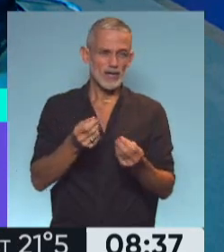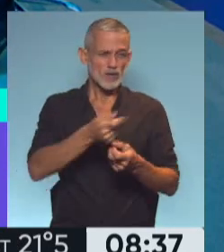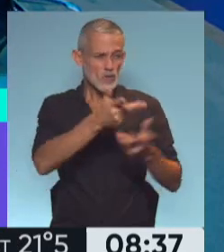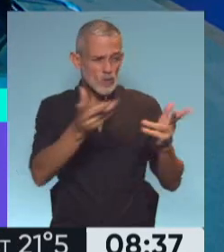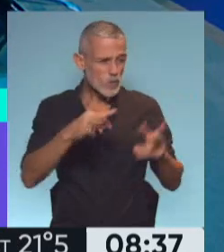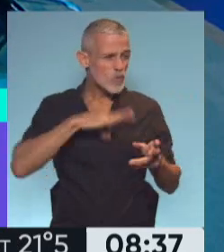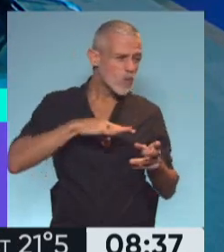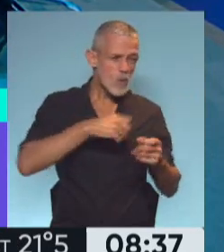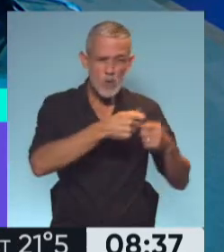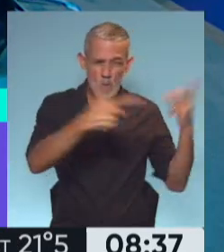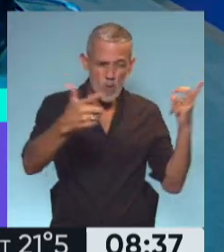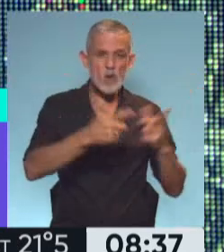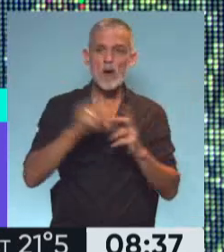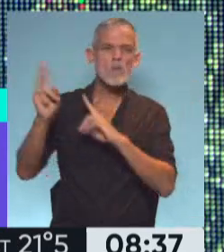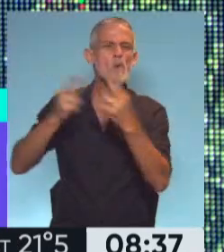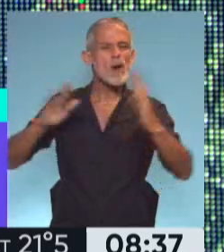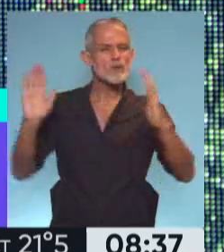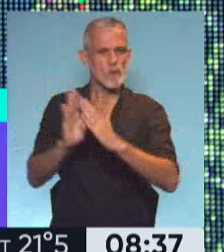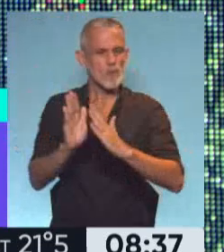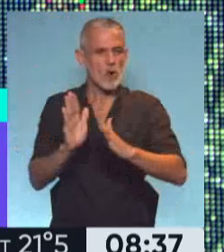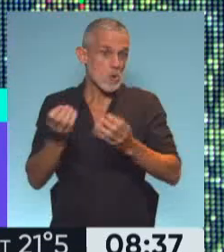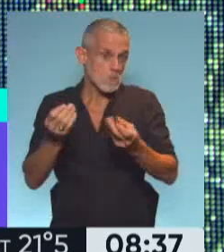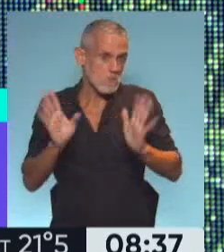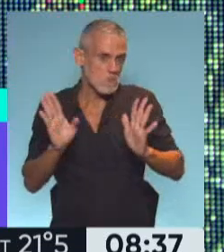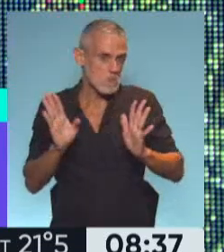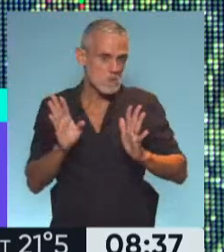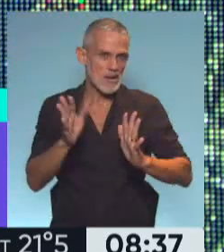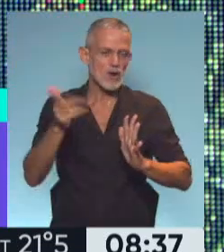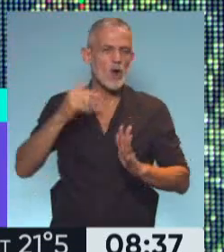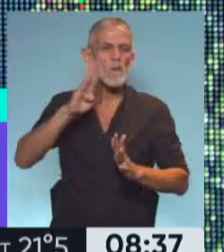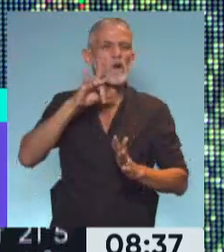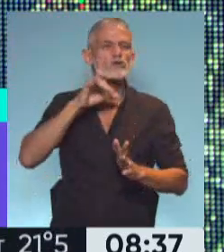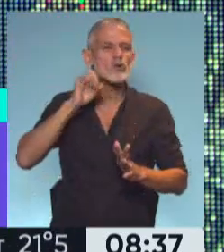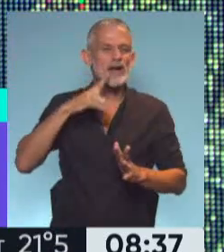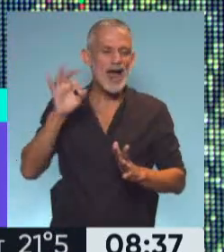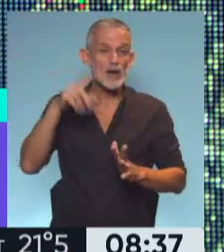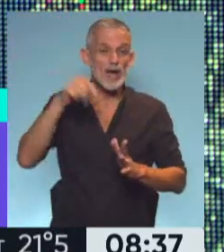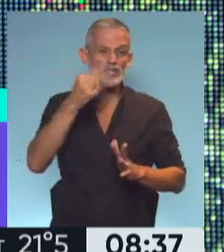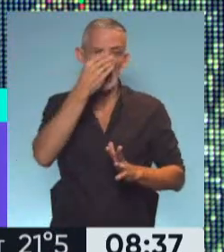pocos muertos. Si nosotros convertimos, como dijo Bolsonaro, esto en una